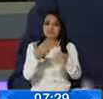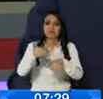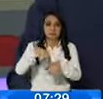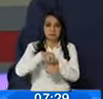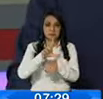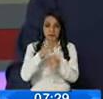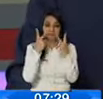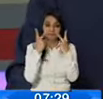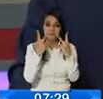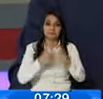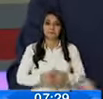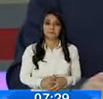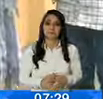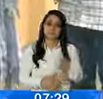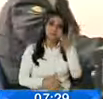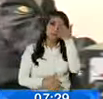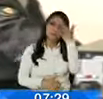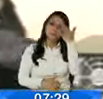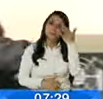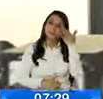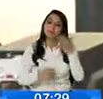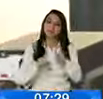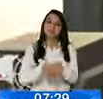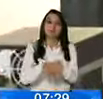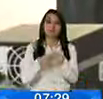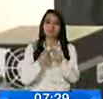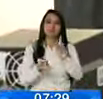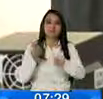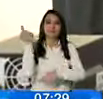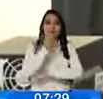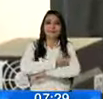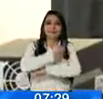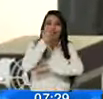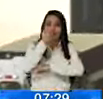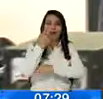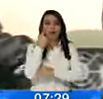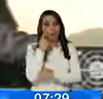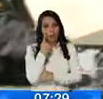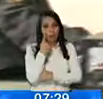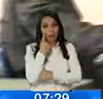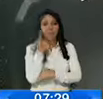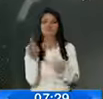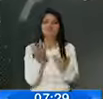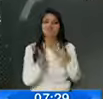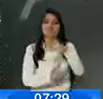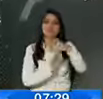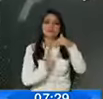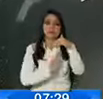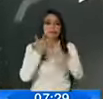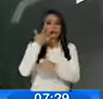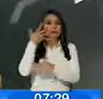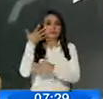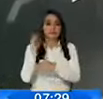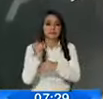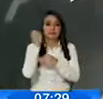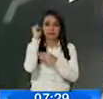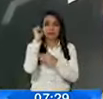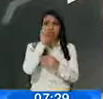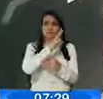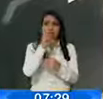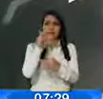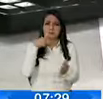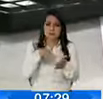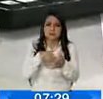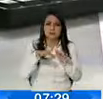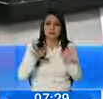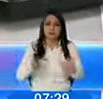Miremos. Inició el primer día de la prueba ser bachiller para la Amazonía y Sierra. Cerca de 300.000 estudiantes se inscribieron